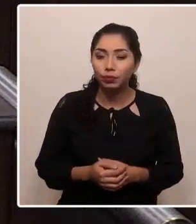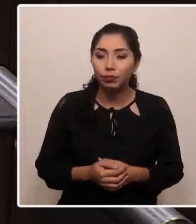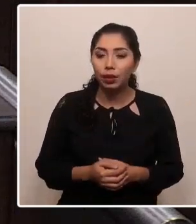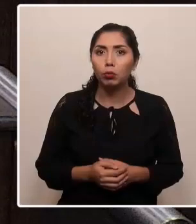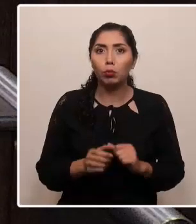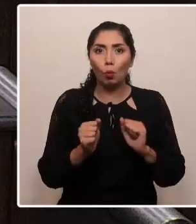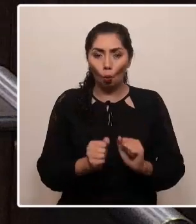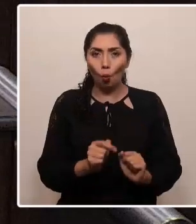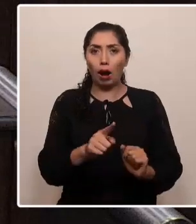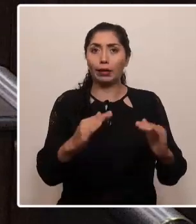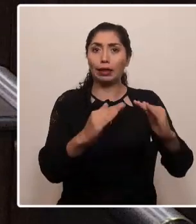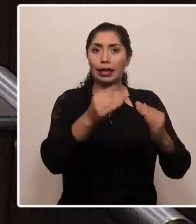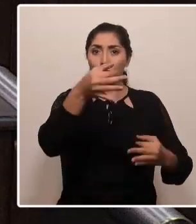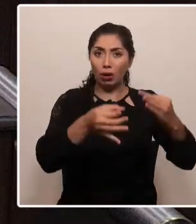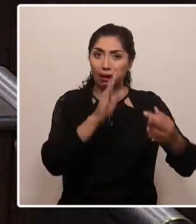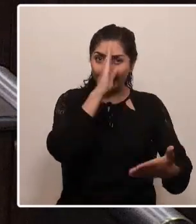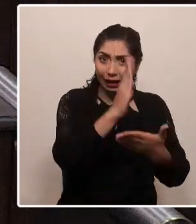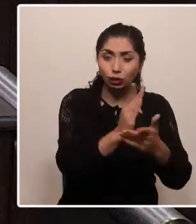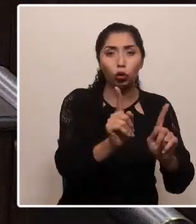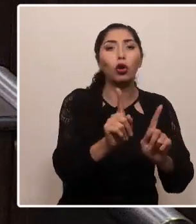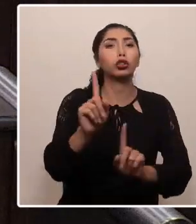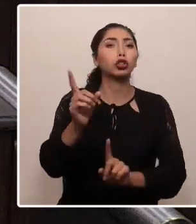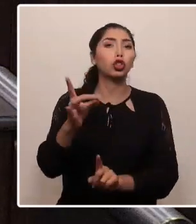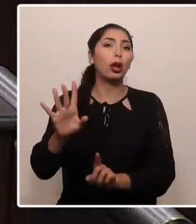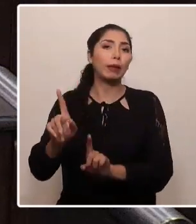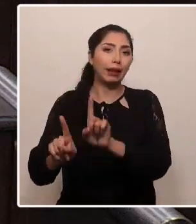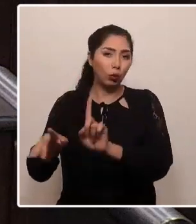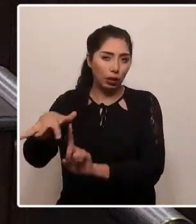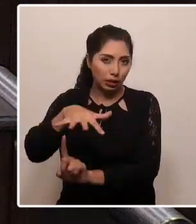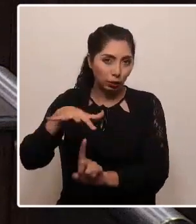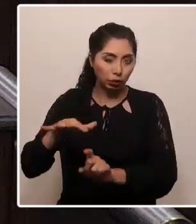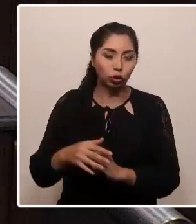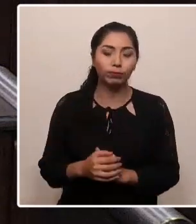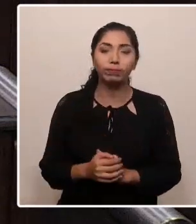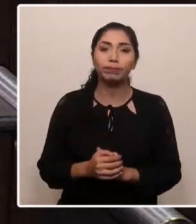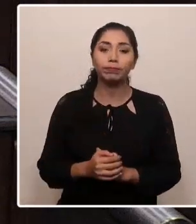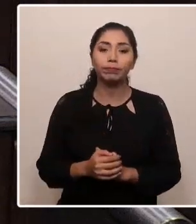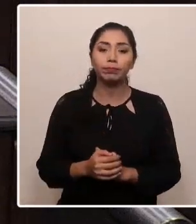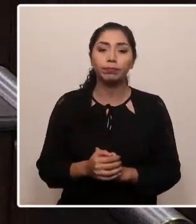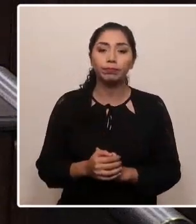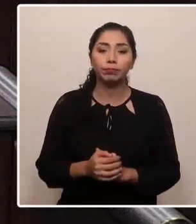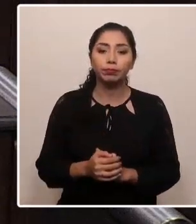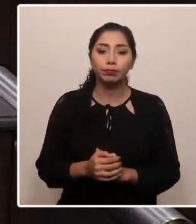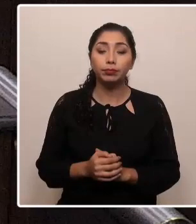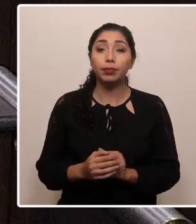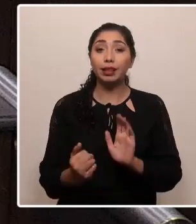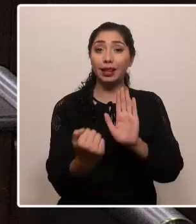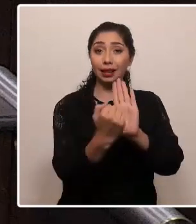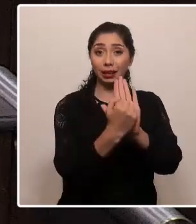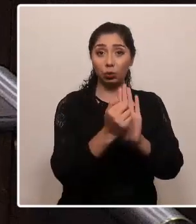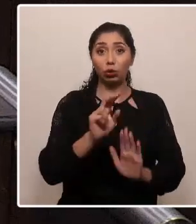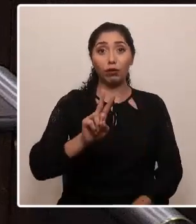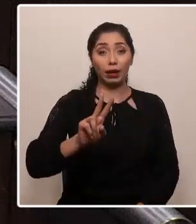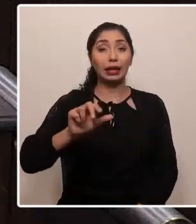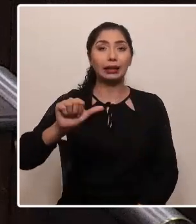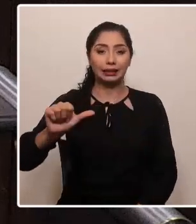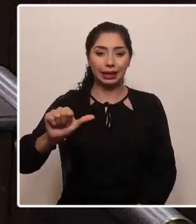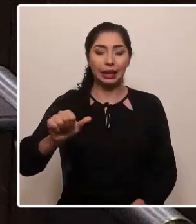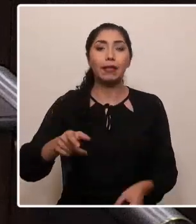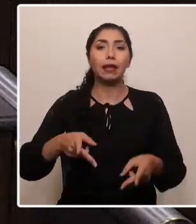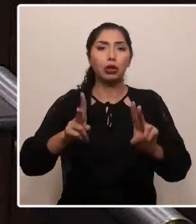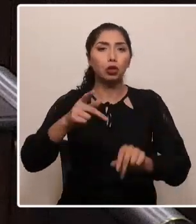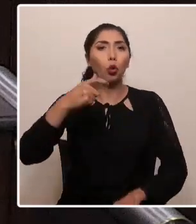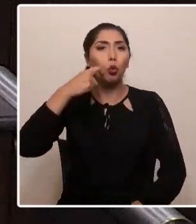tribunales, salvo excepciones. Y para ir cerrando, una muy breve palabra sobre el artículo 26, derecho humano al